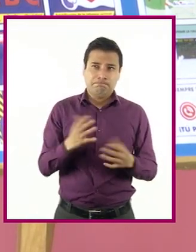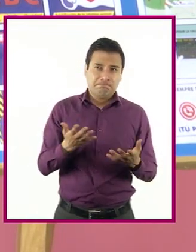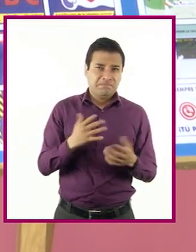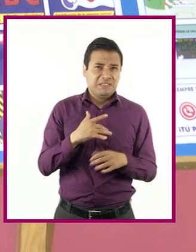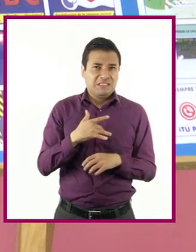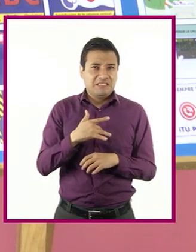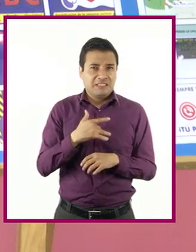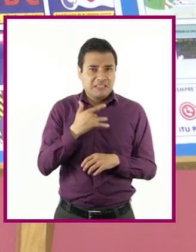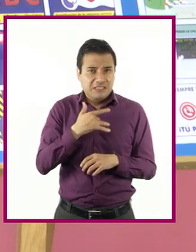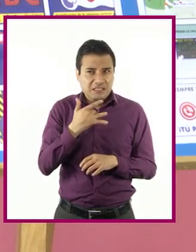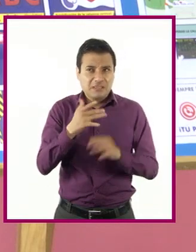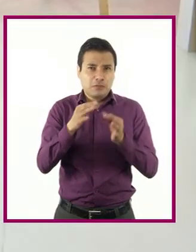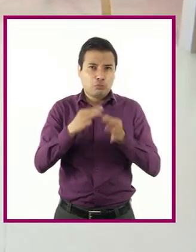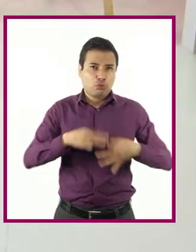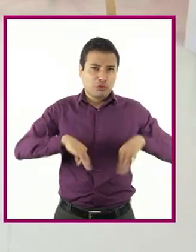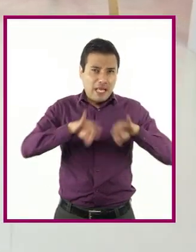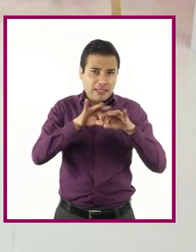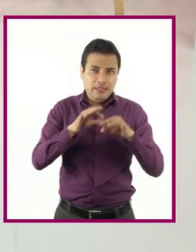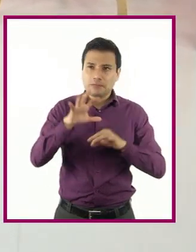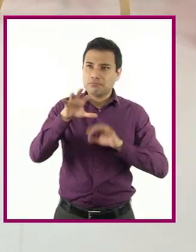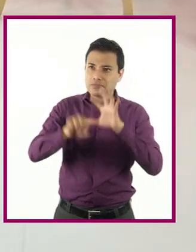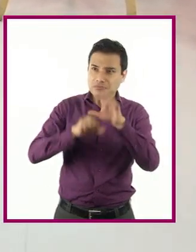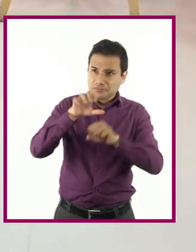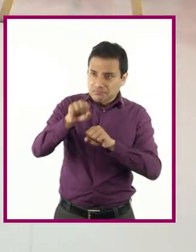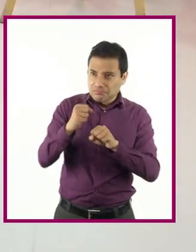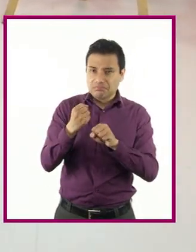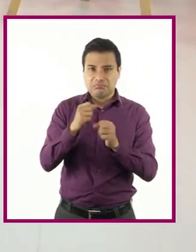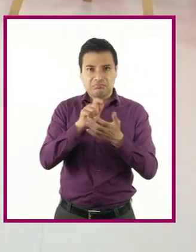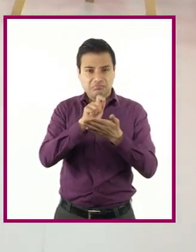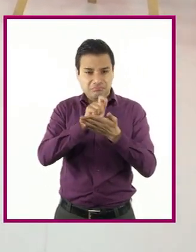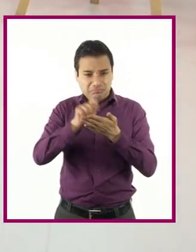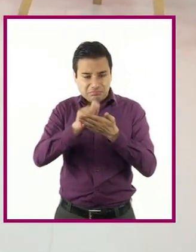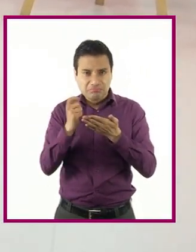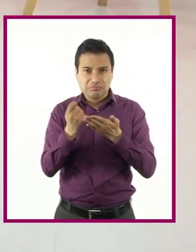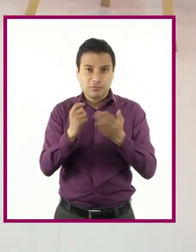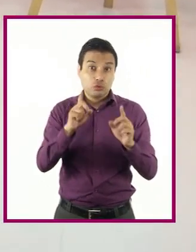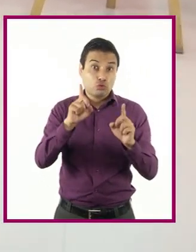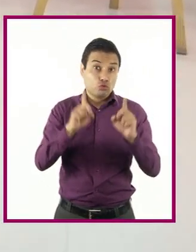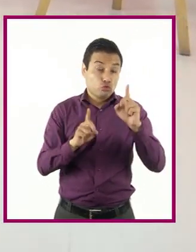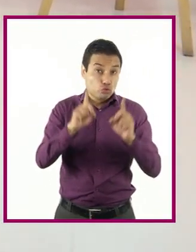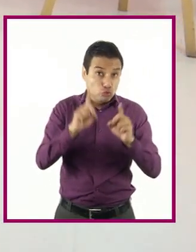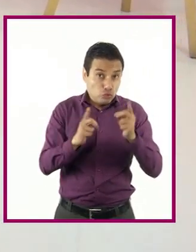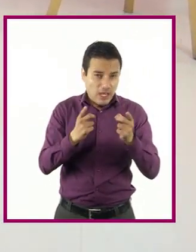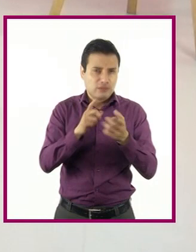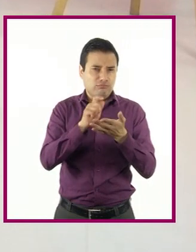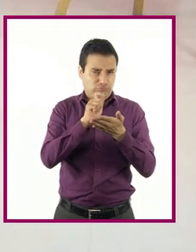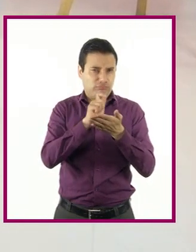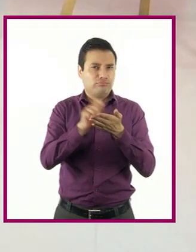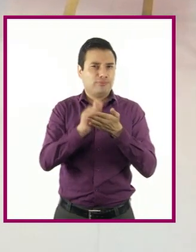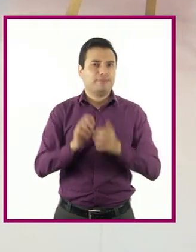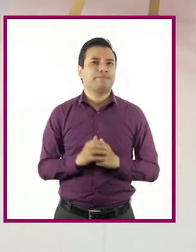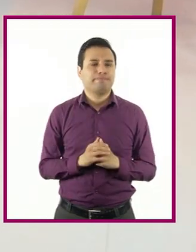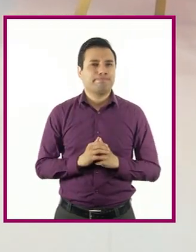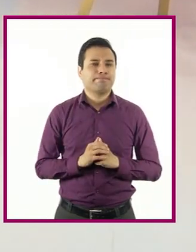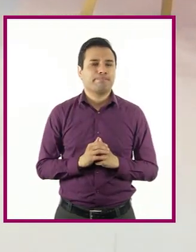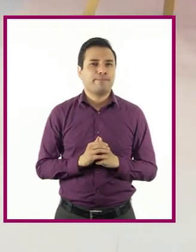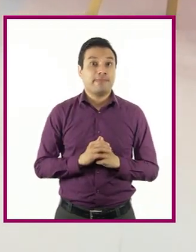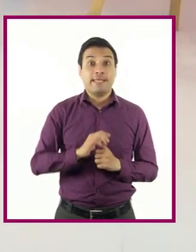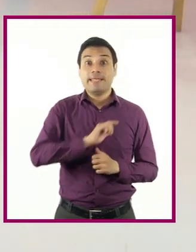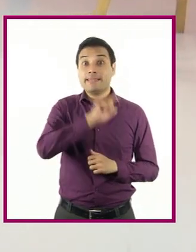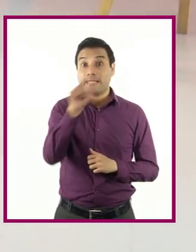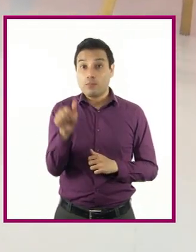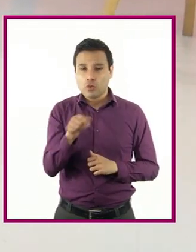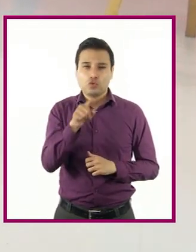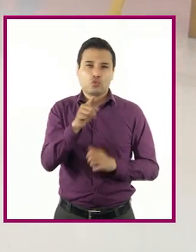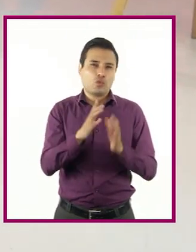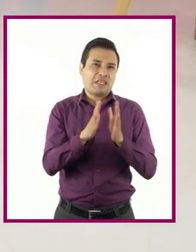parezca importante del tema, así como sus dudas o inquietudes. Muchas de estas podrán resolverlas